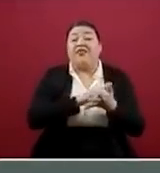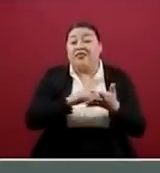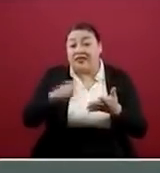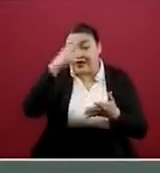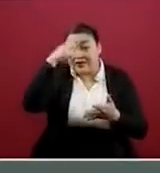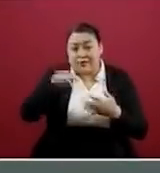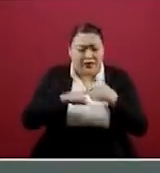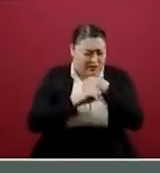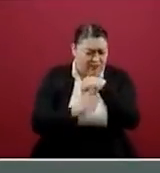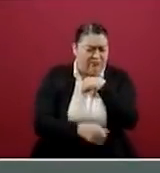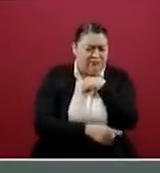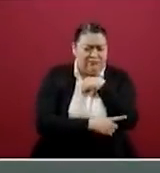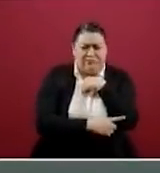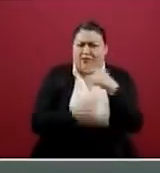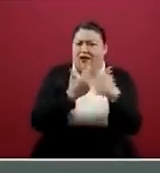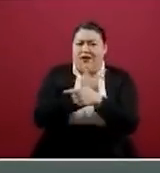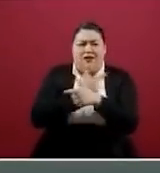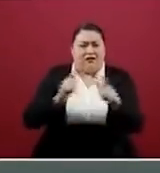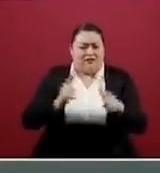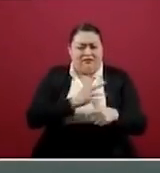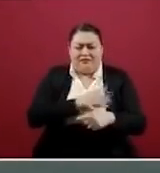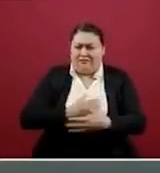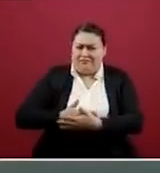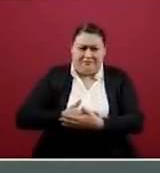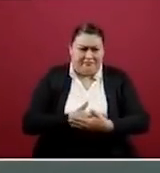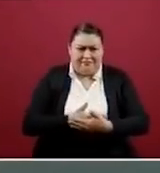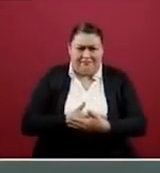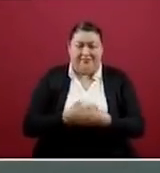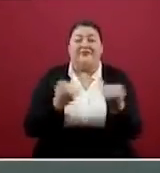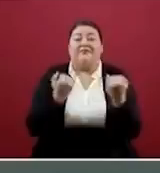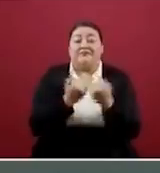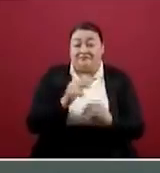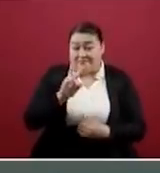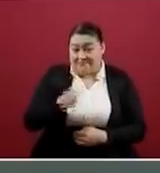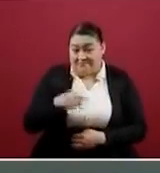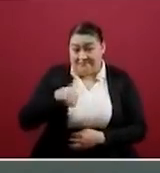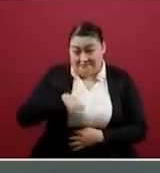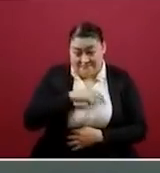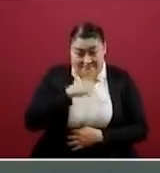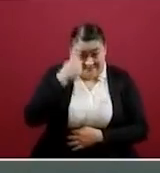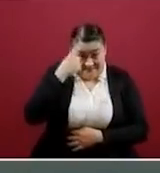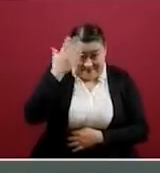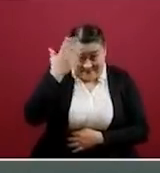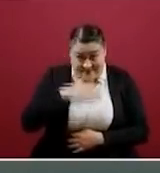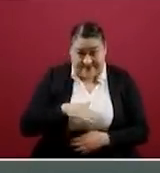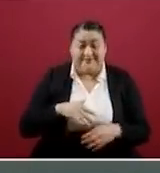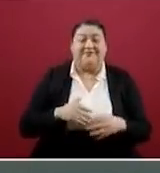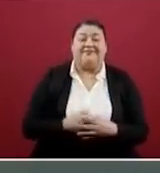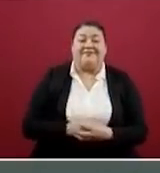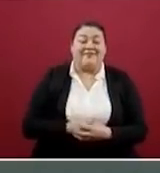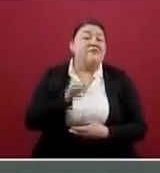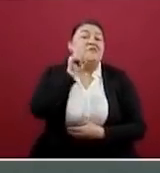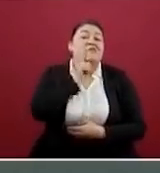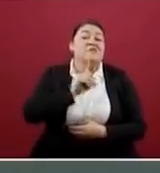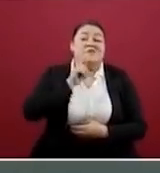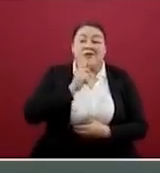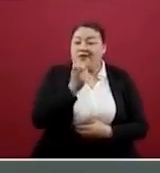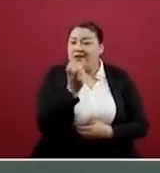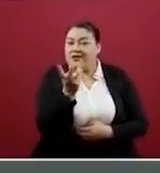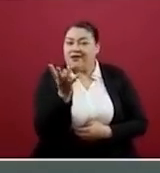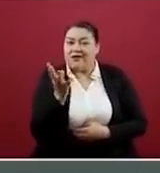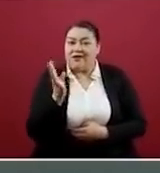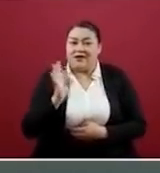la maternidad libre. Es innegable que las mujeres gozamos